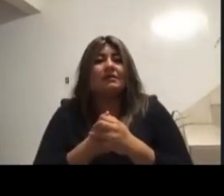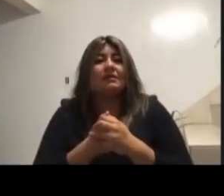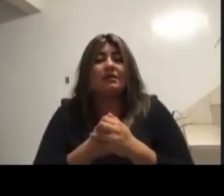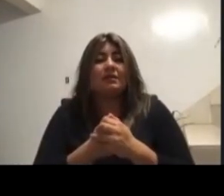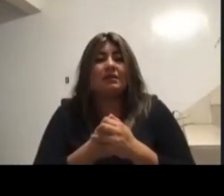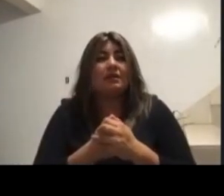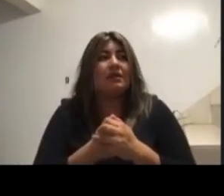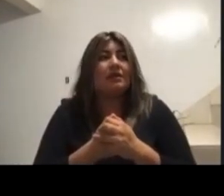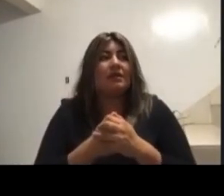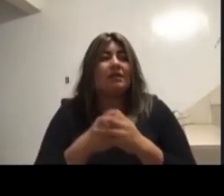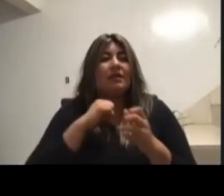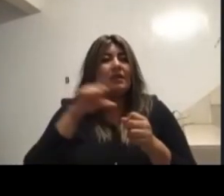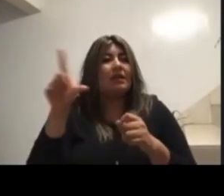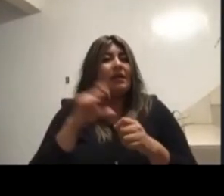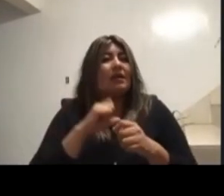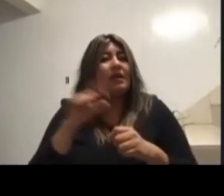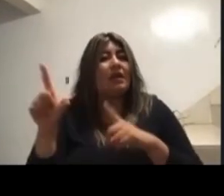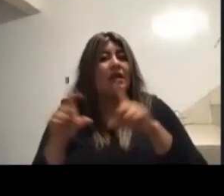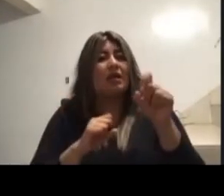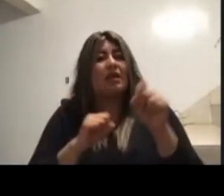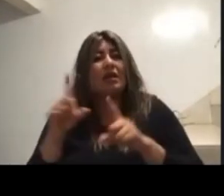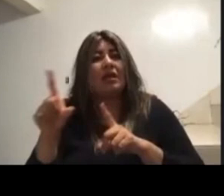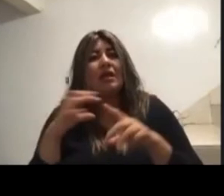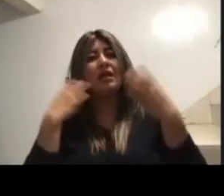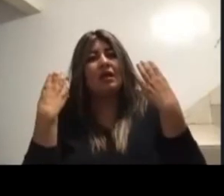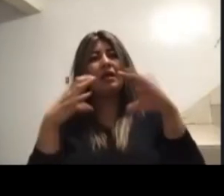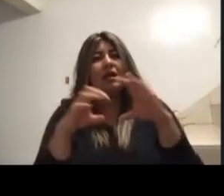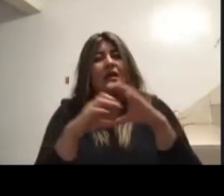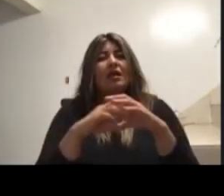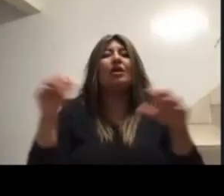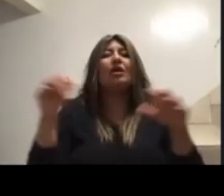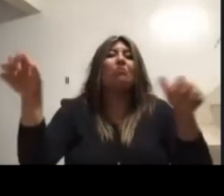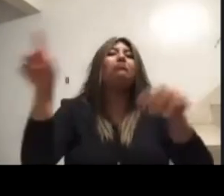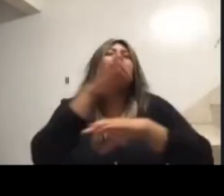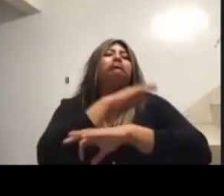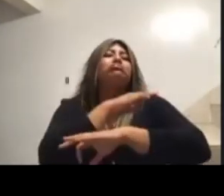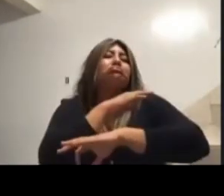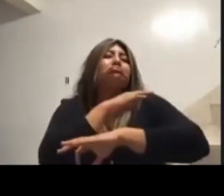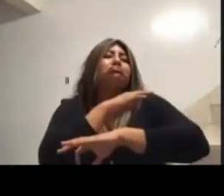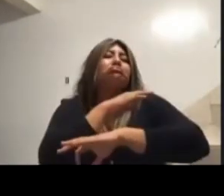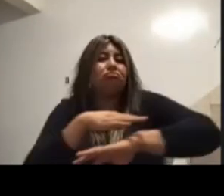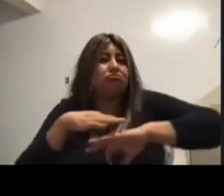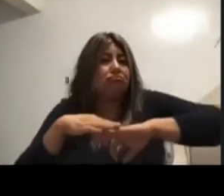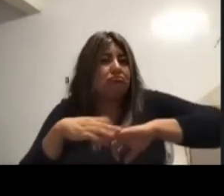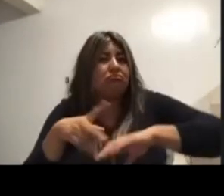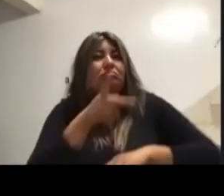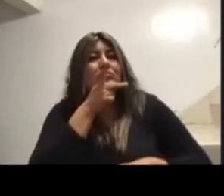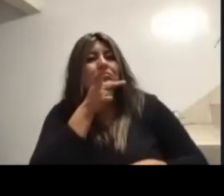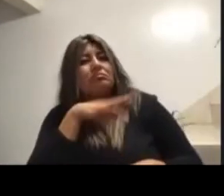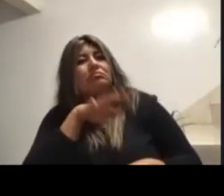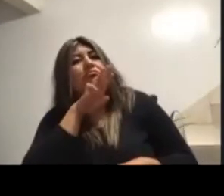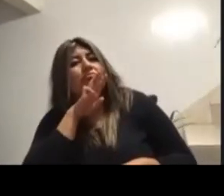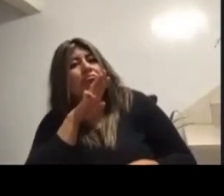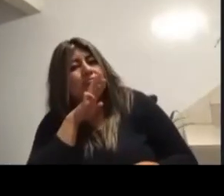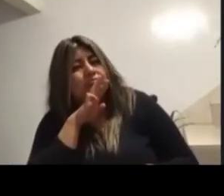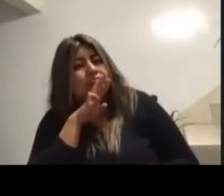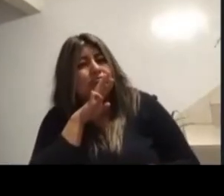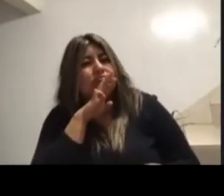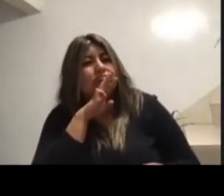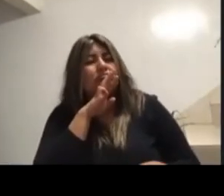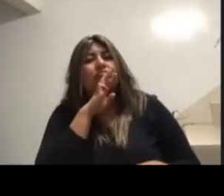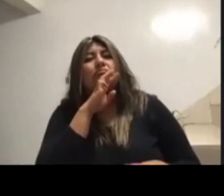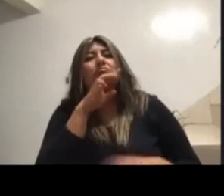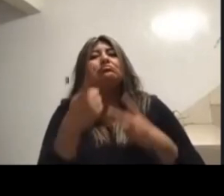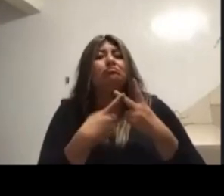relación muy, muy cuidadosa con los padres, con los papás y las mamás y con la